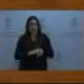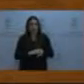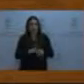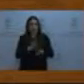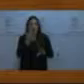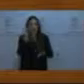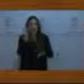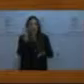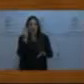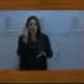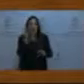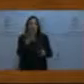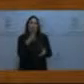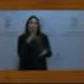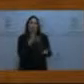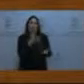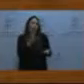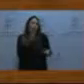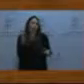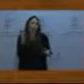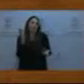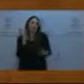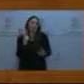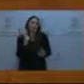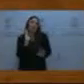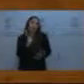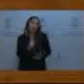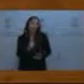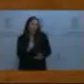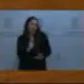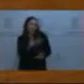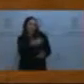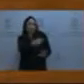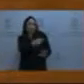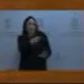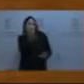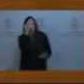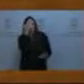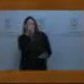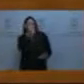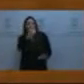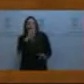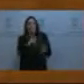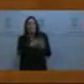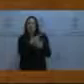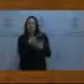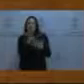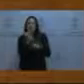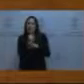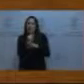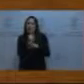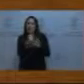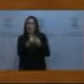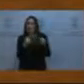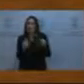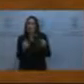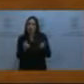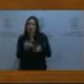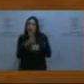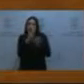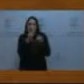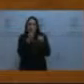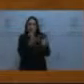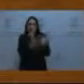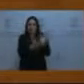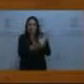que a raíz de esta interpelación, daba a conocer la memoria de 2016 del Instituto Asturiano para la Atención Integral